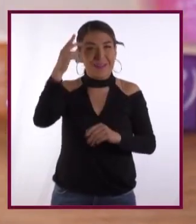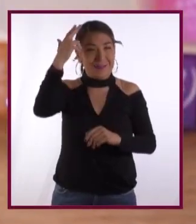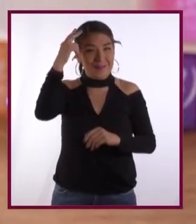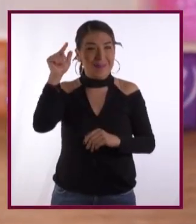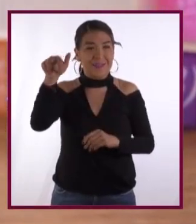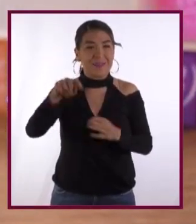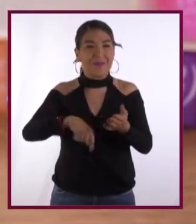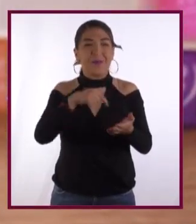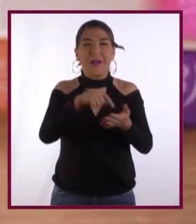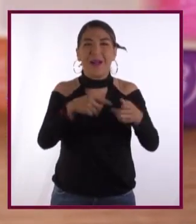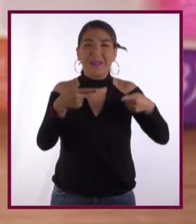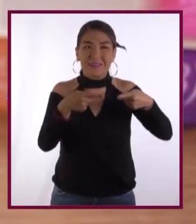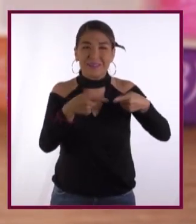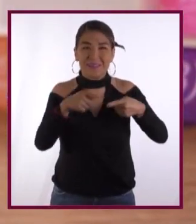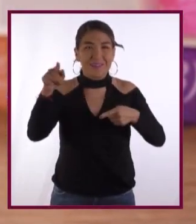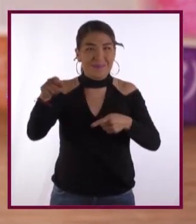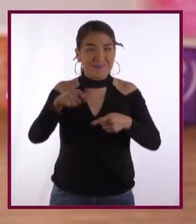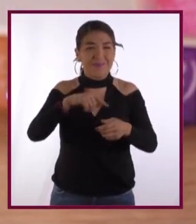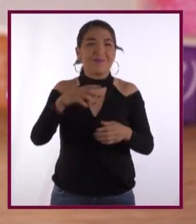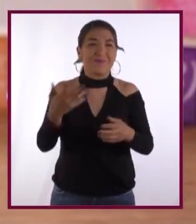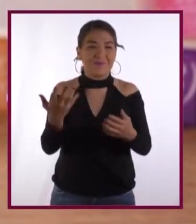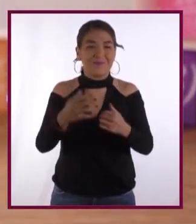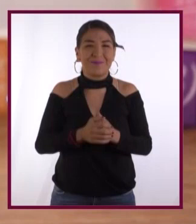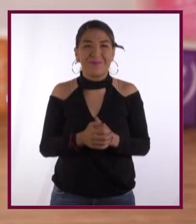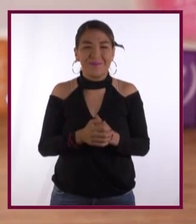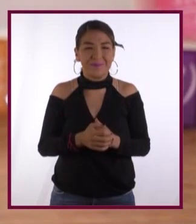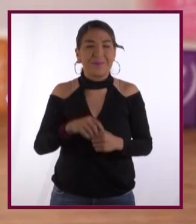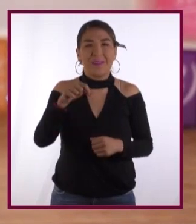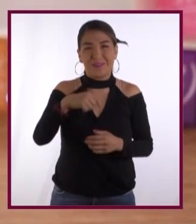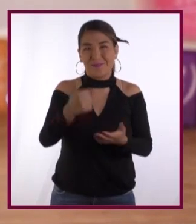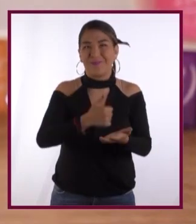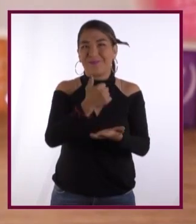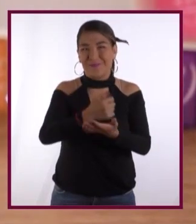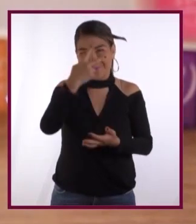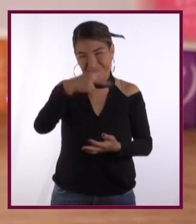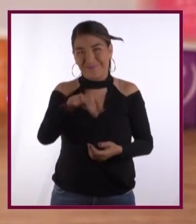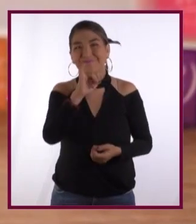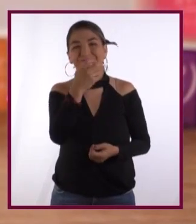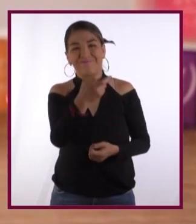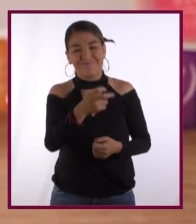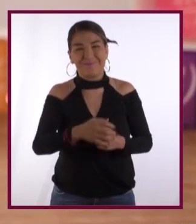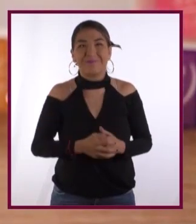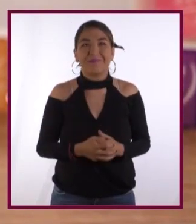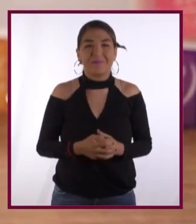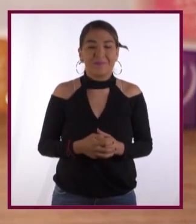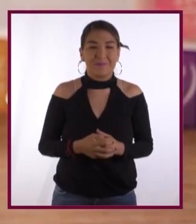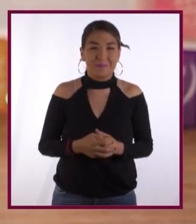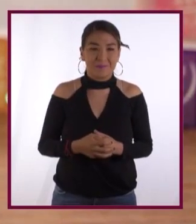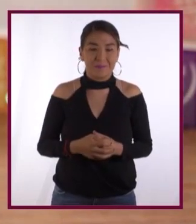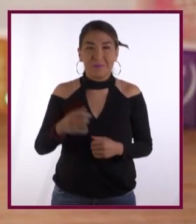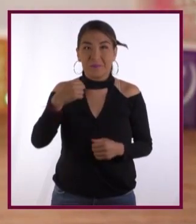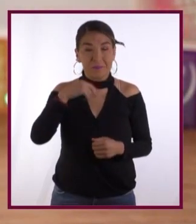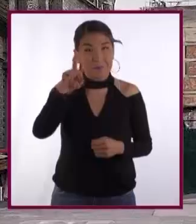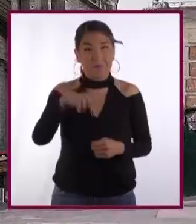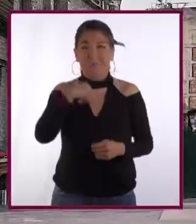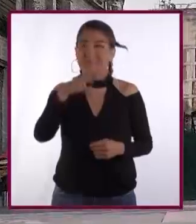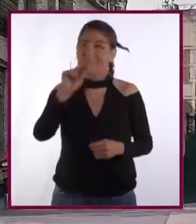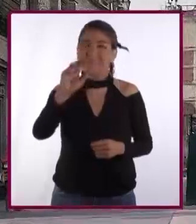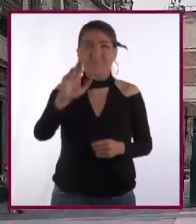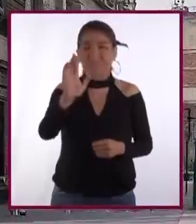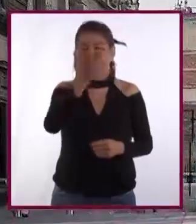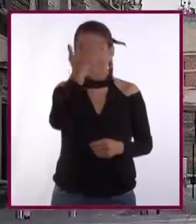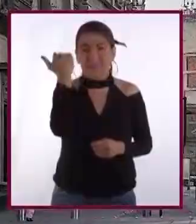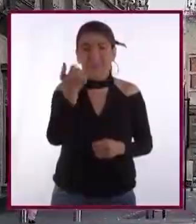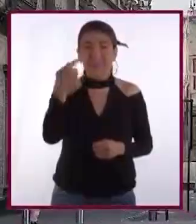El edificio cubierto de Talavera está en contraesquina con el Palacio de Bellas Artes, aquí en la Ciudad de México, ¿no? Ujú, exacto. Yo